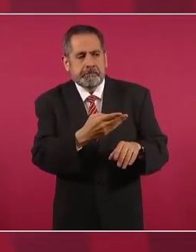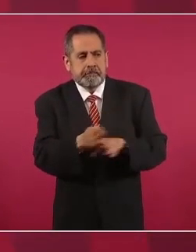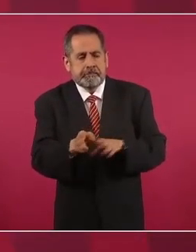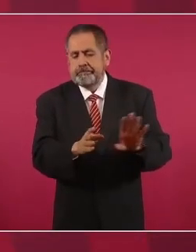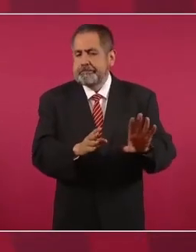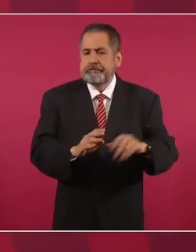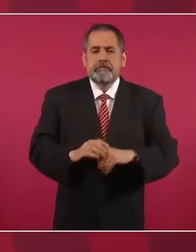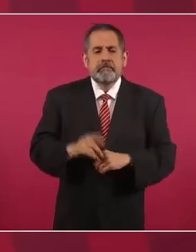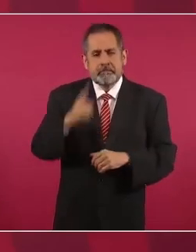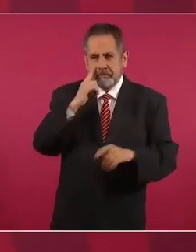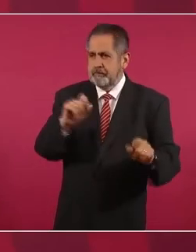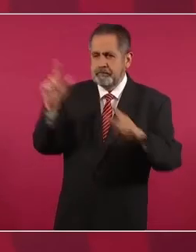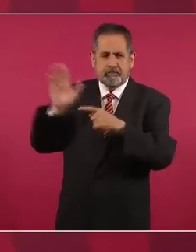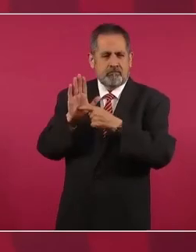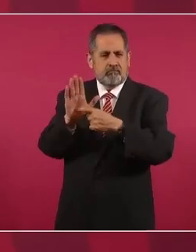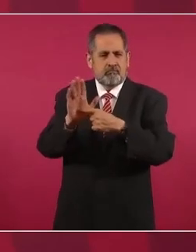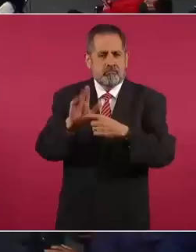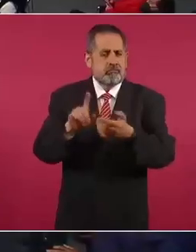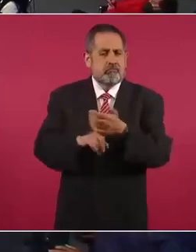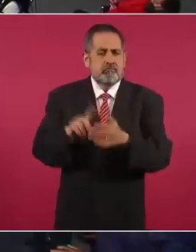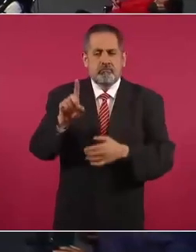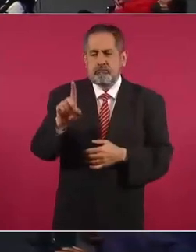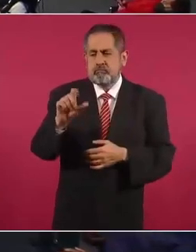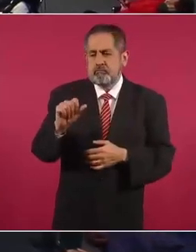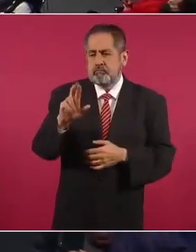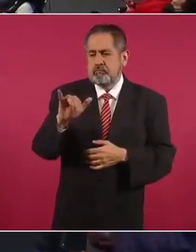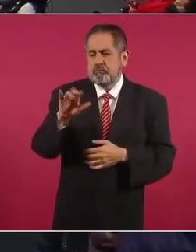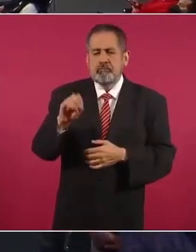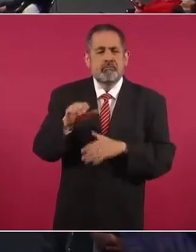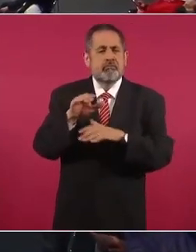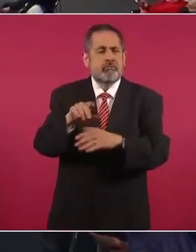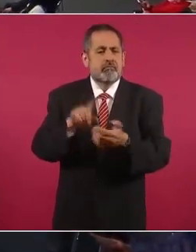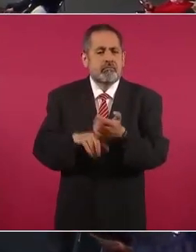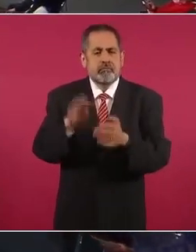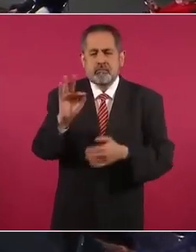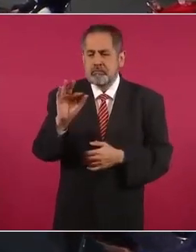¿Por qué no pones lo de Darío sobre el fango?